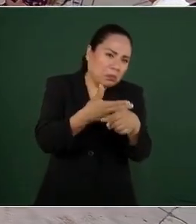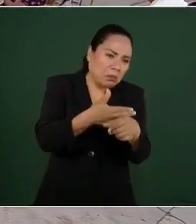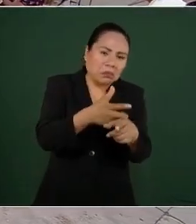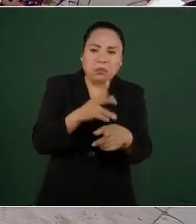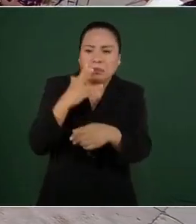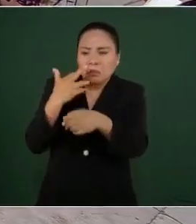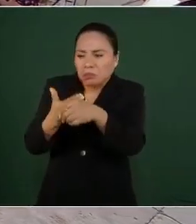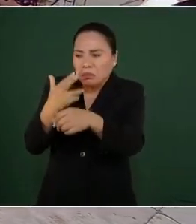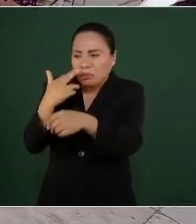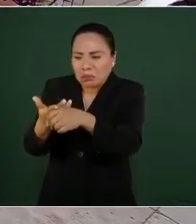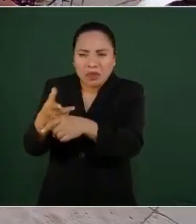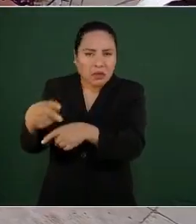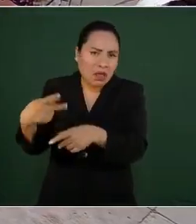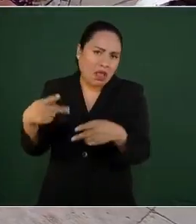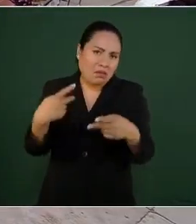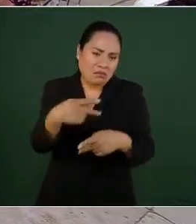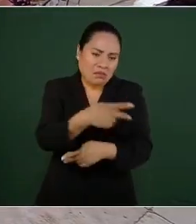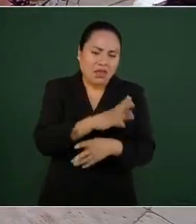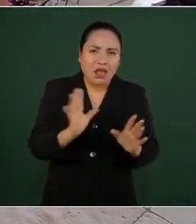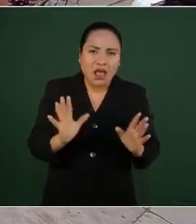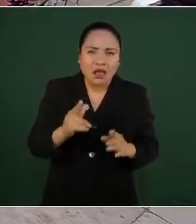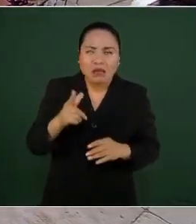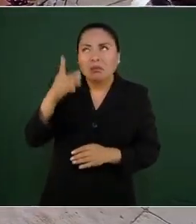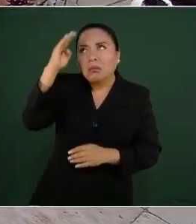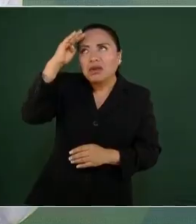o lo que pensaban.